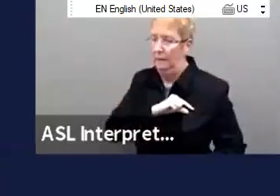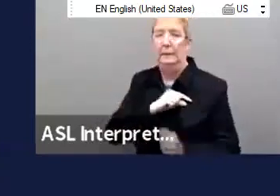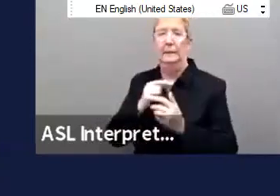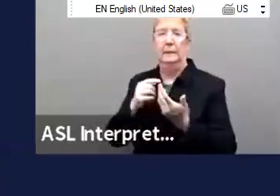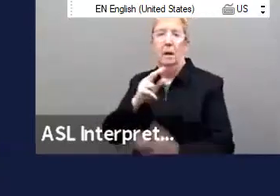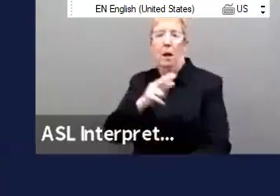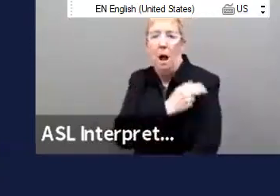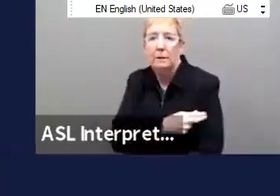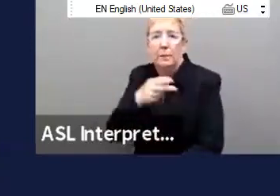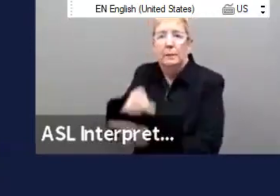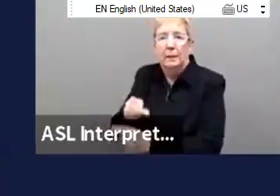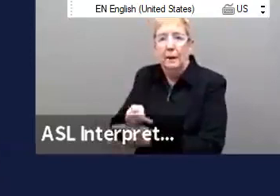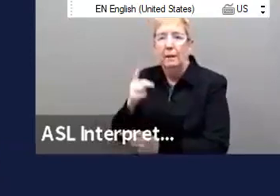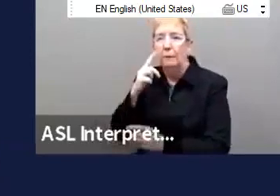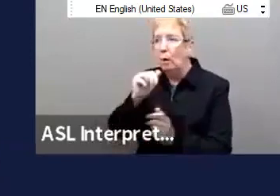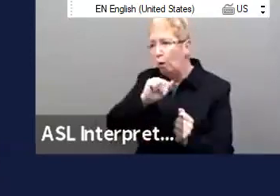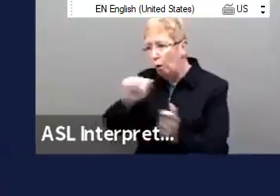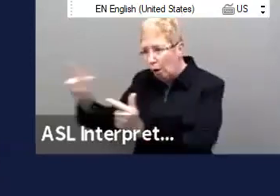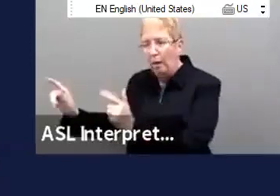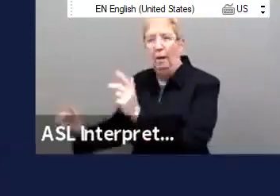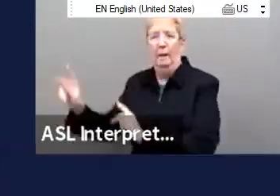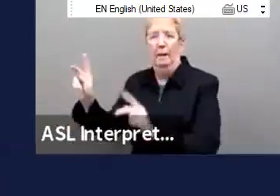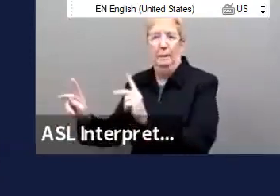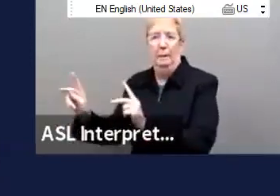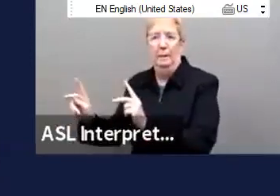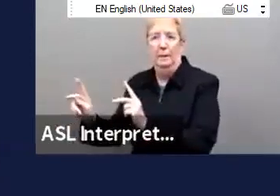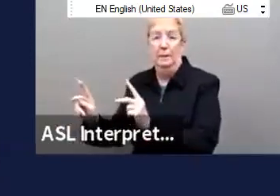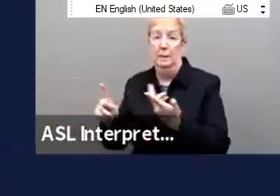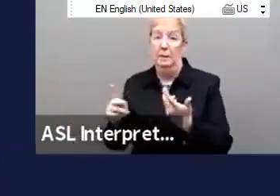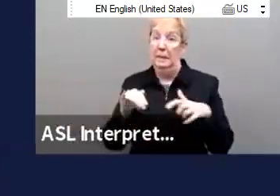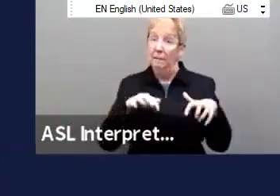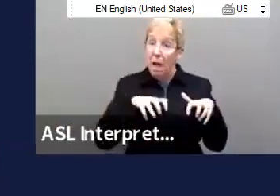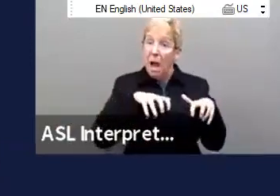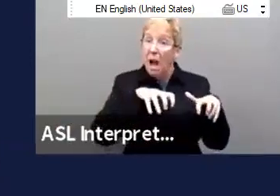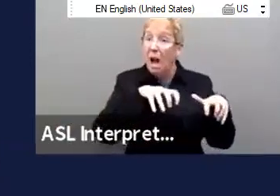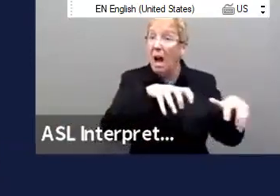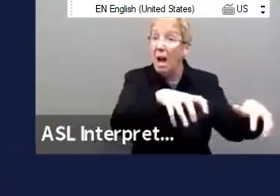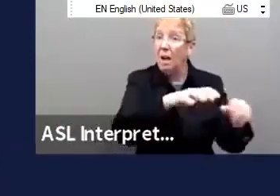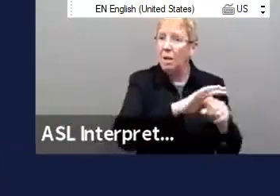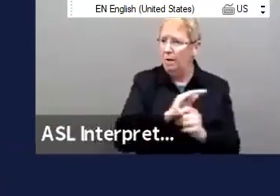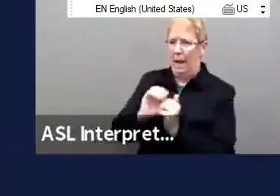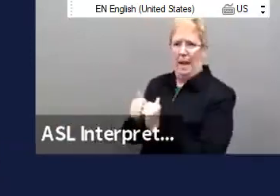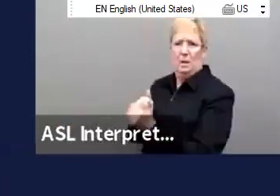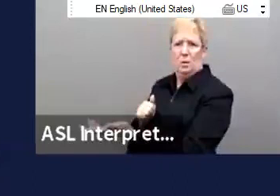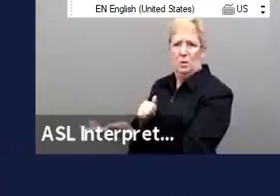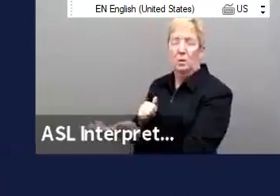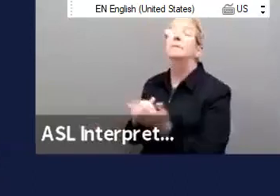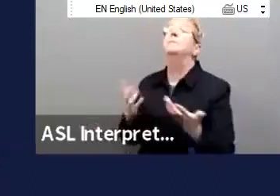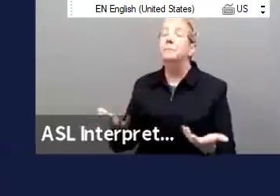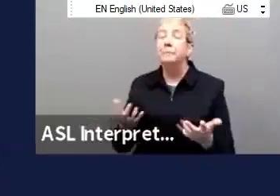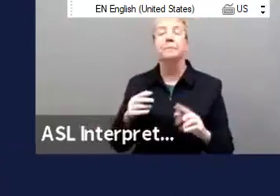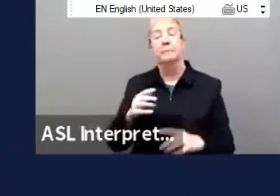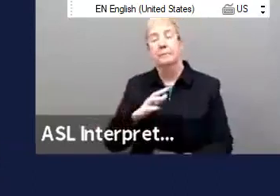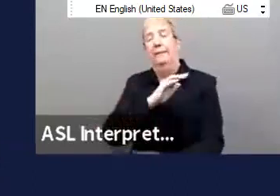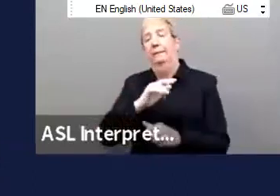cardíaco, o para todas las madres que van a estar pariendo entre ahora y el fin de año. Tenemos